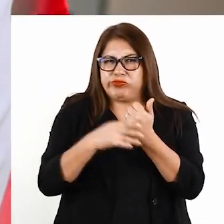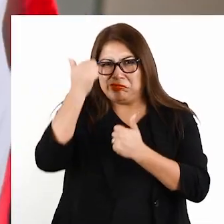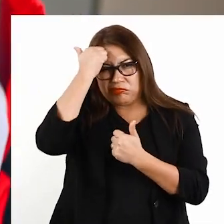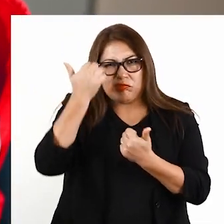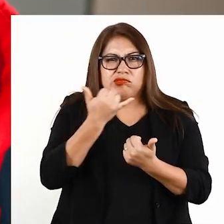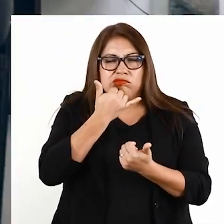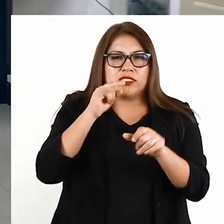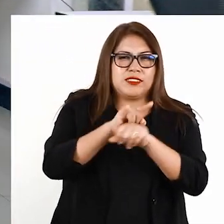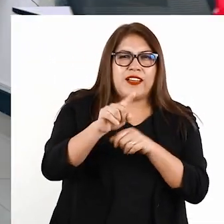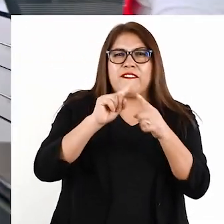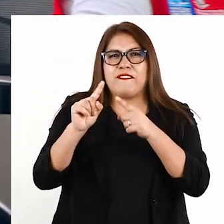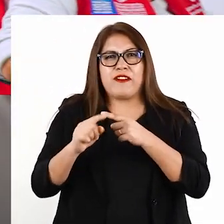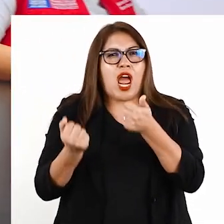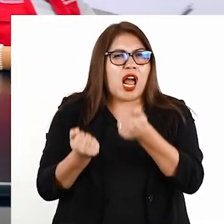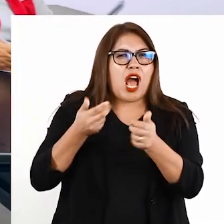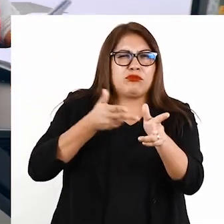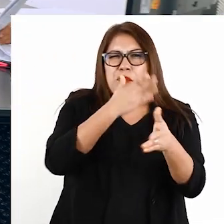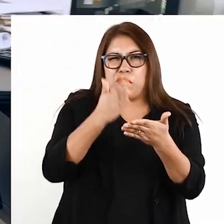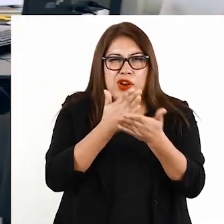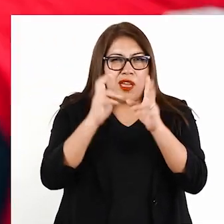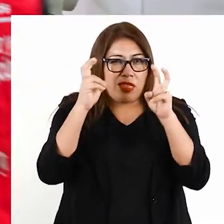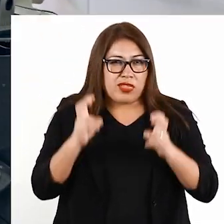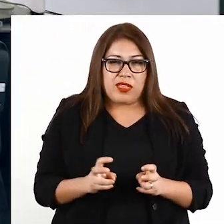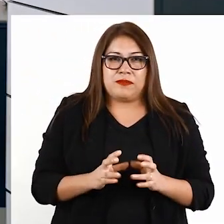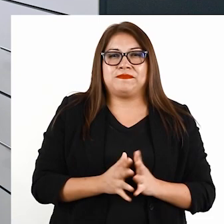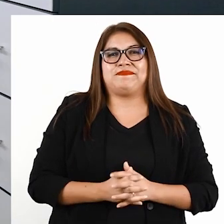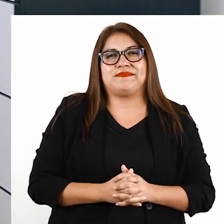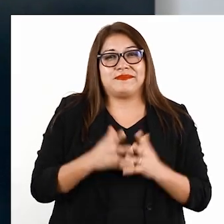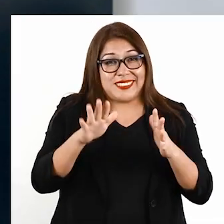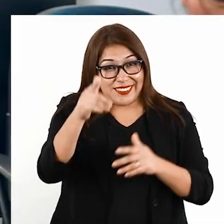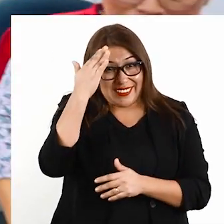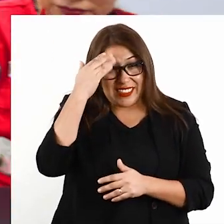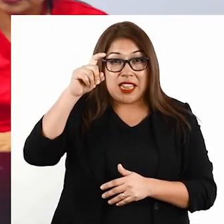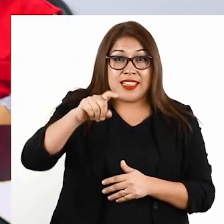médicas, estafas, accidentes de tránsito y muchos temas más. Ya lo